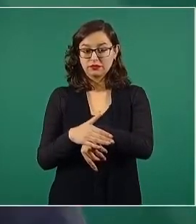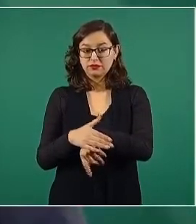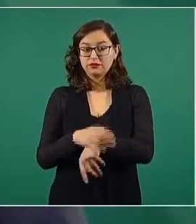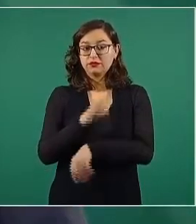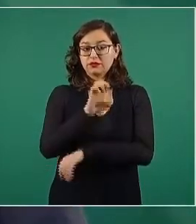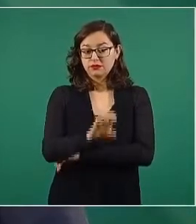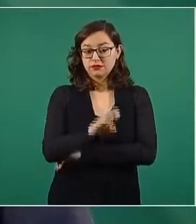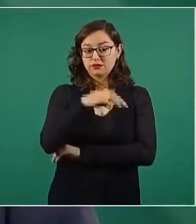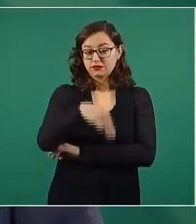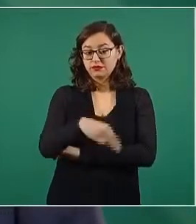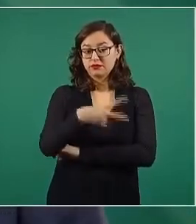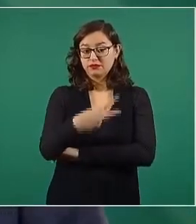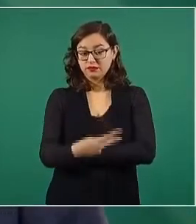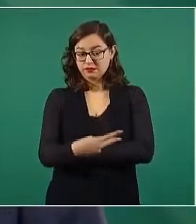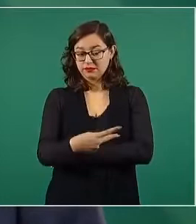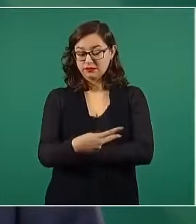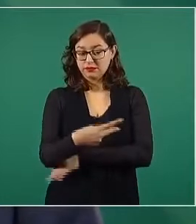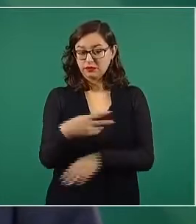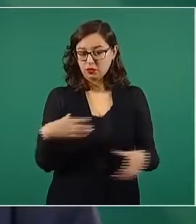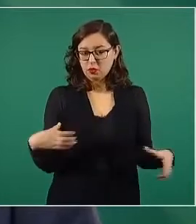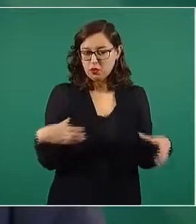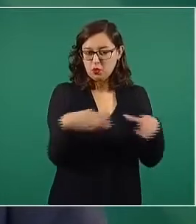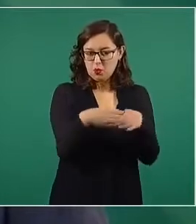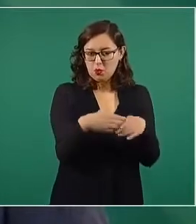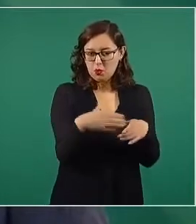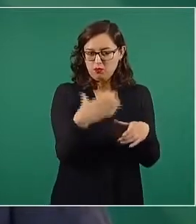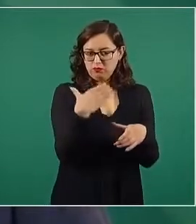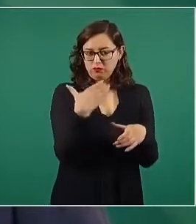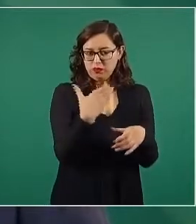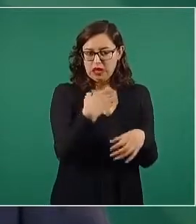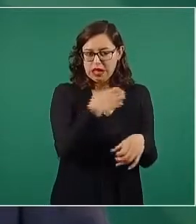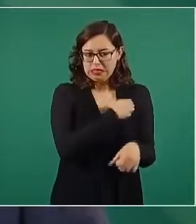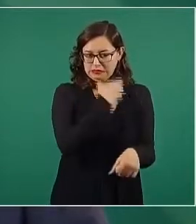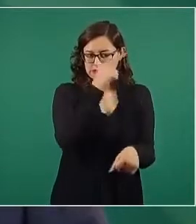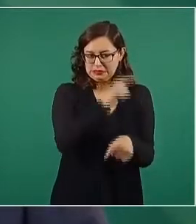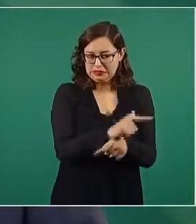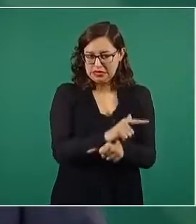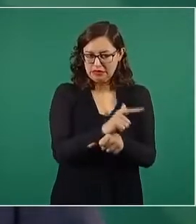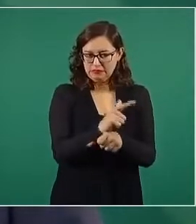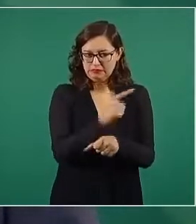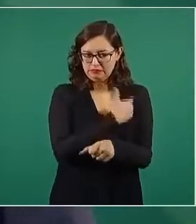el Estado Mayor Presidencial después de décadas,